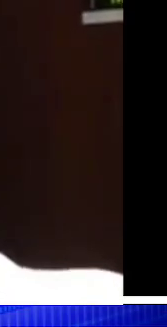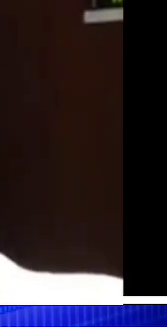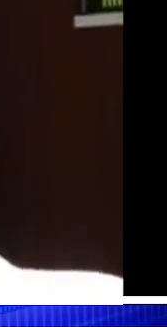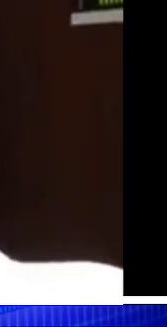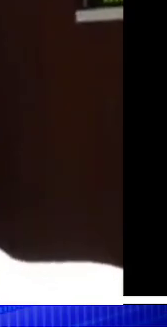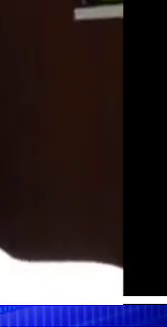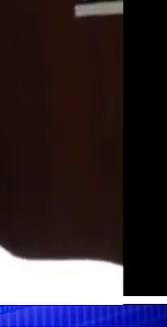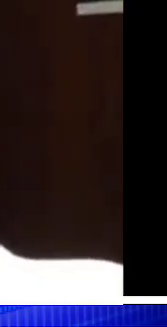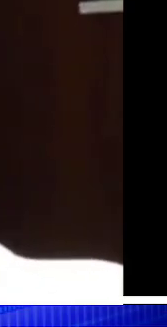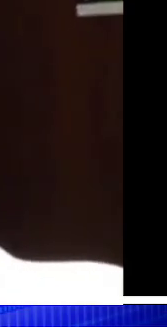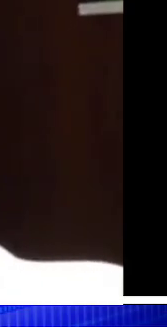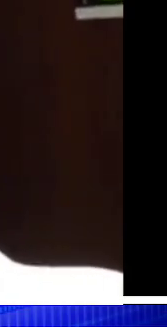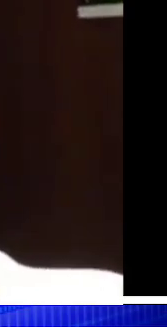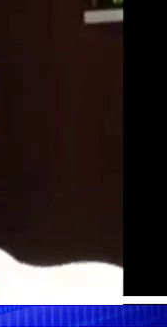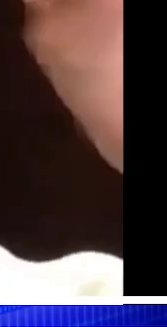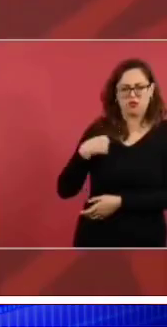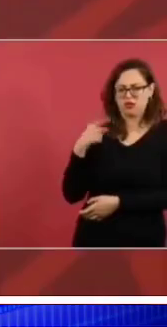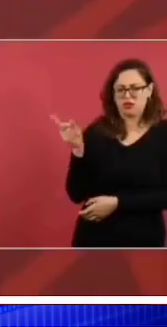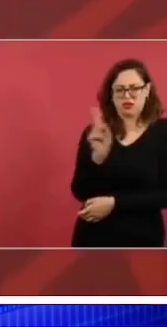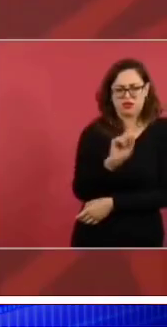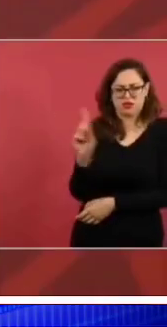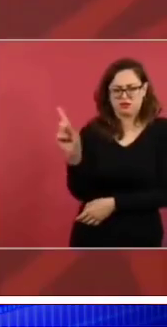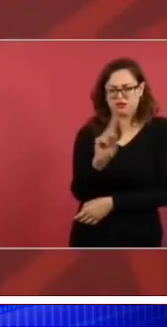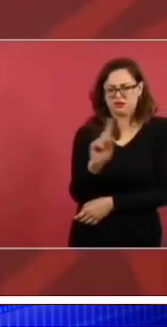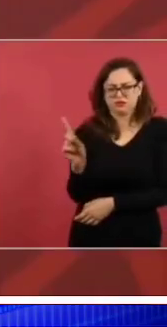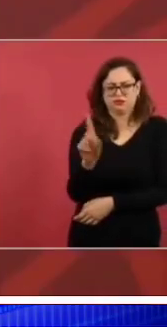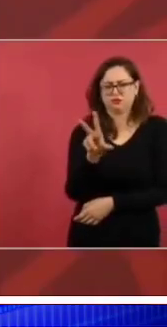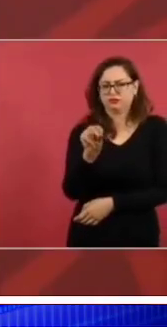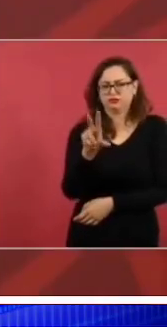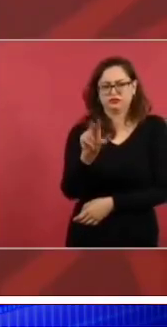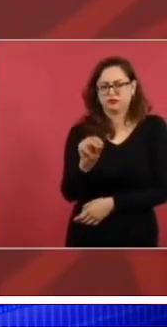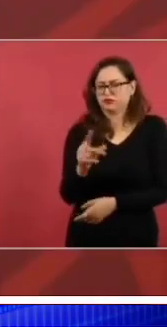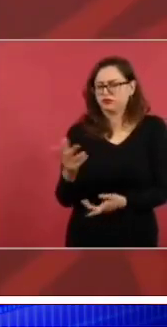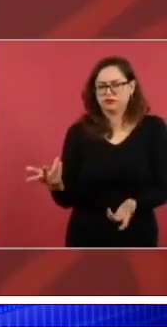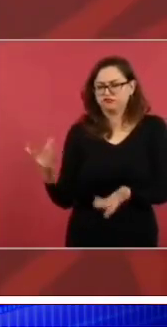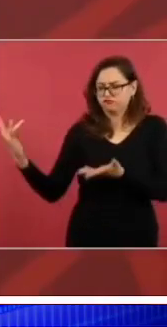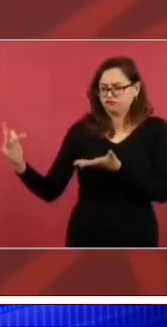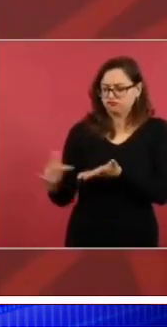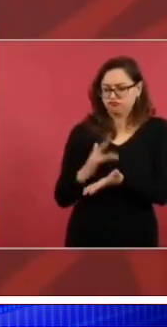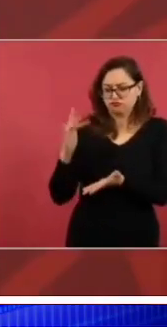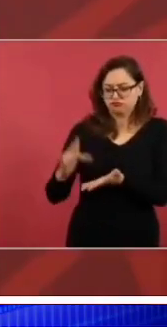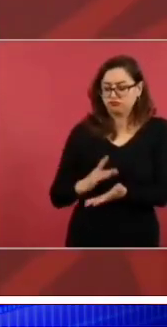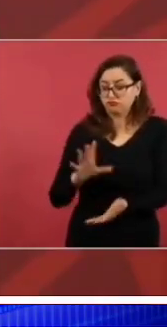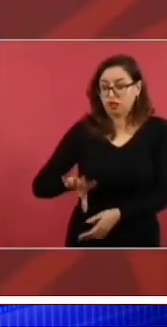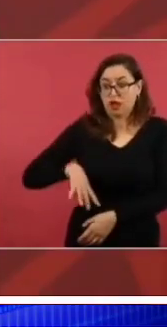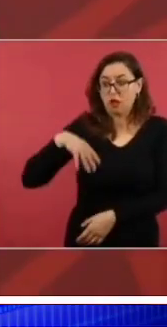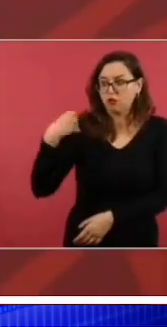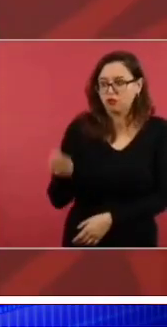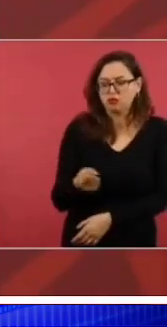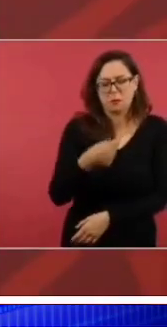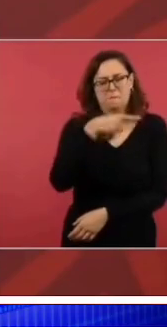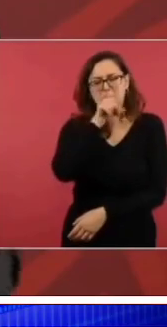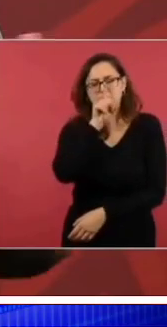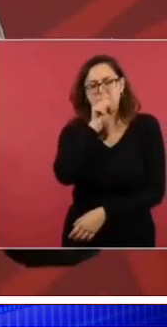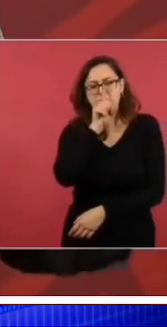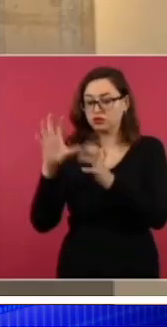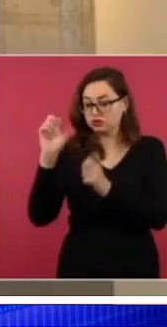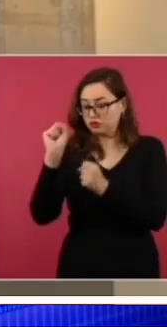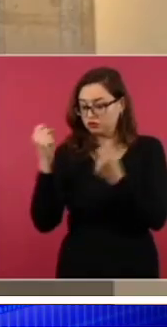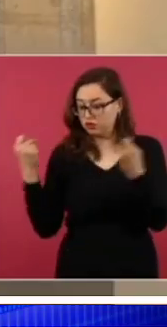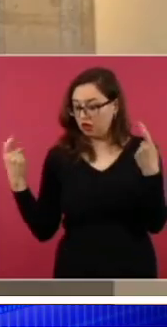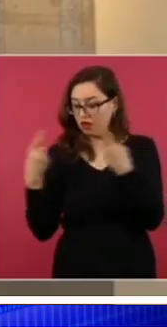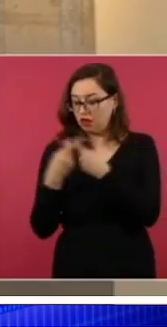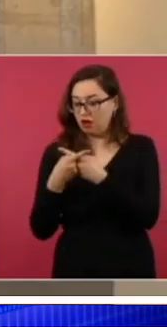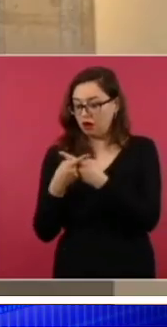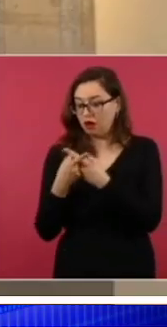en este máximo tribunal de nuestro país sin embargo estos ministros han hecho lo mismo que algunos de los senadores de los